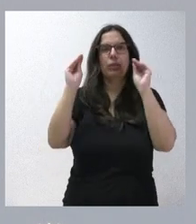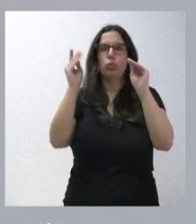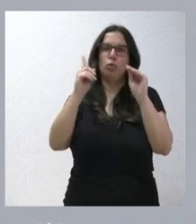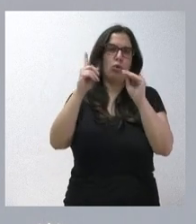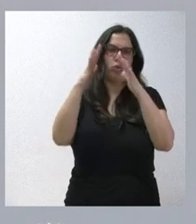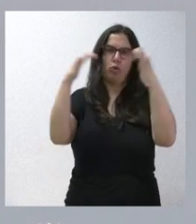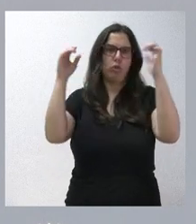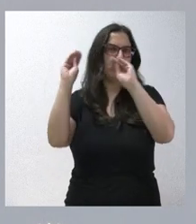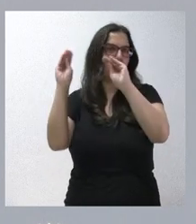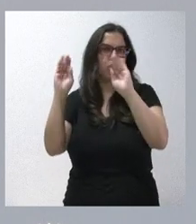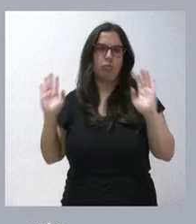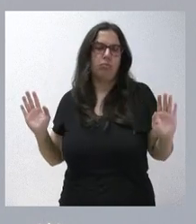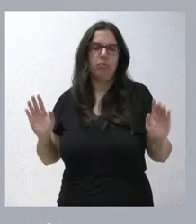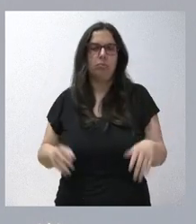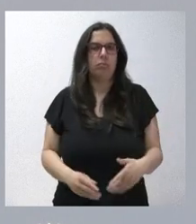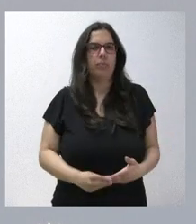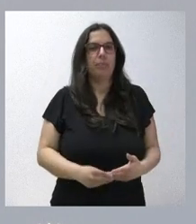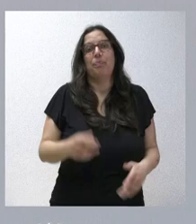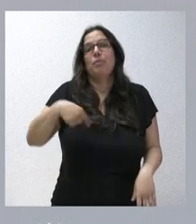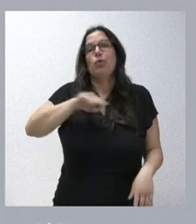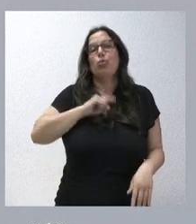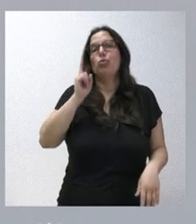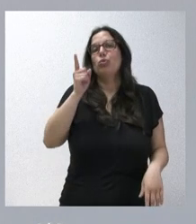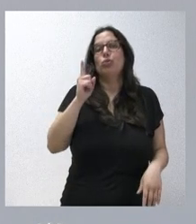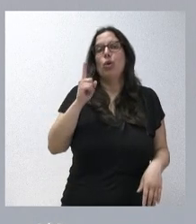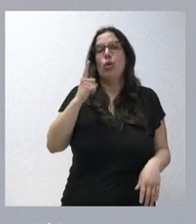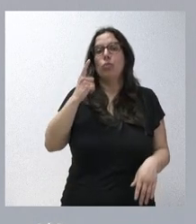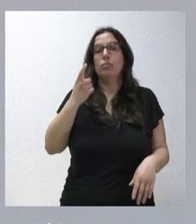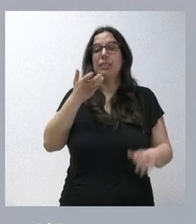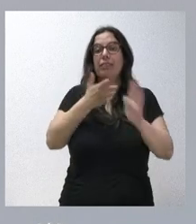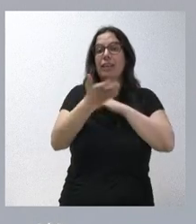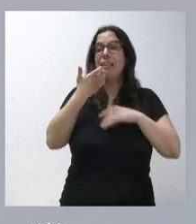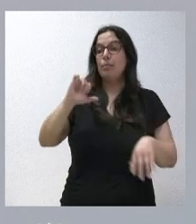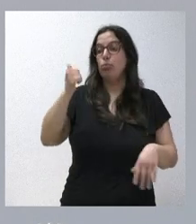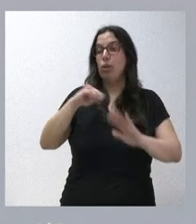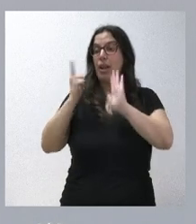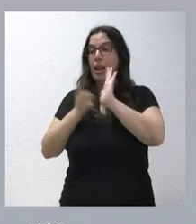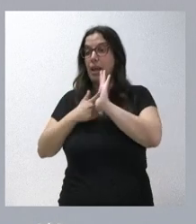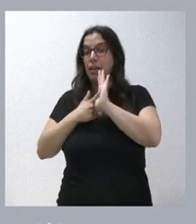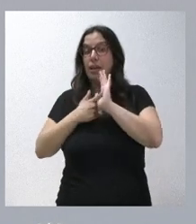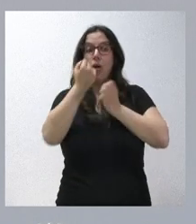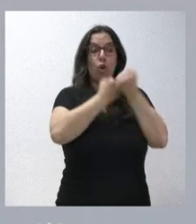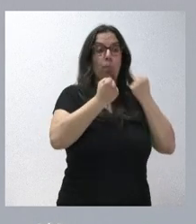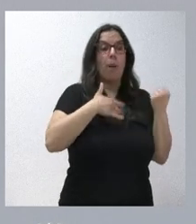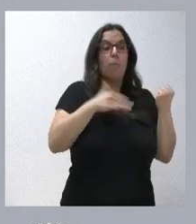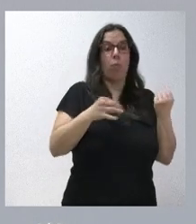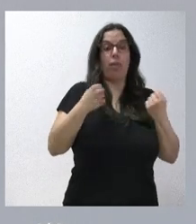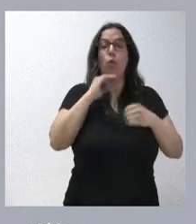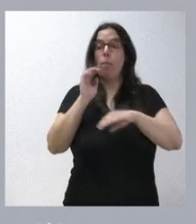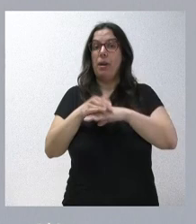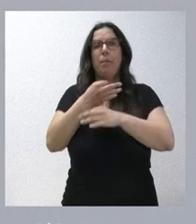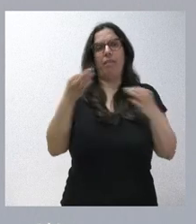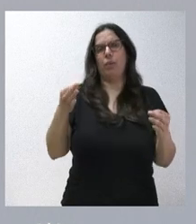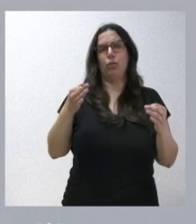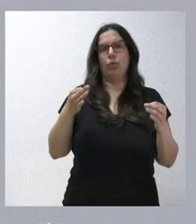debates parlamentarios dicho de otra forma no nosotros lo que tenemos que hacer es garantizar el cumplimiento de una ley para eso son leyes y tenemos que asegurar que los